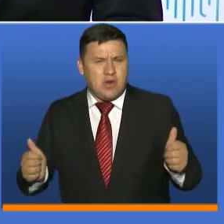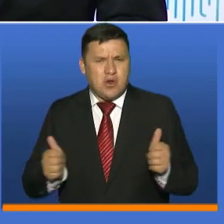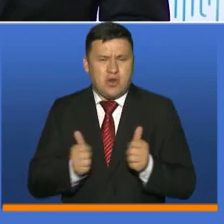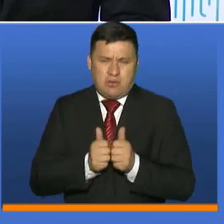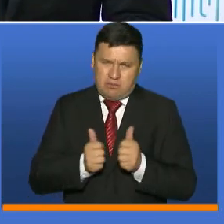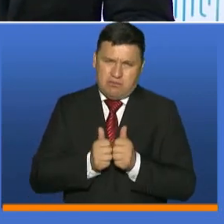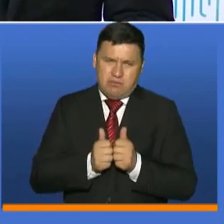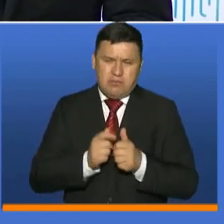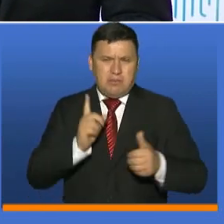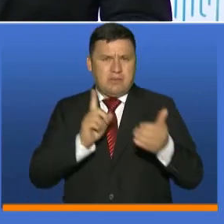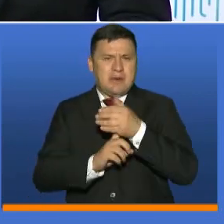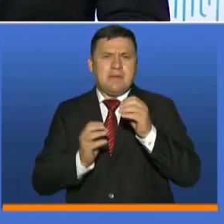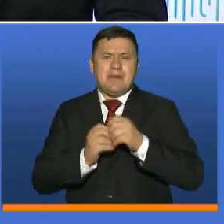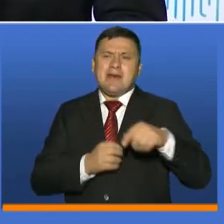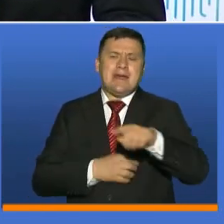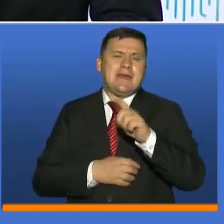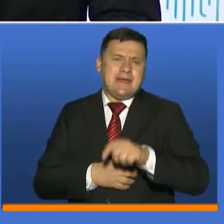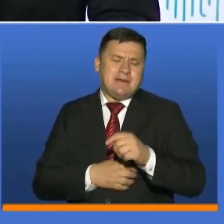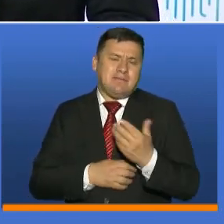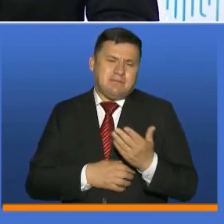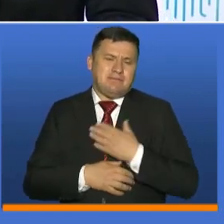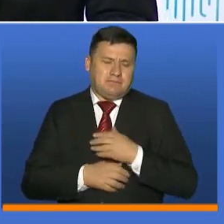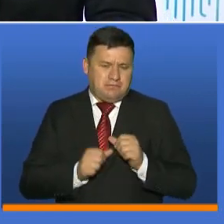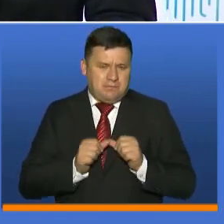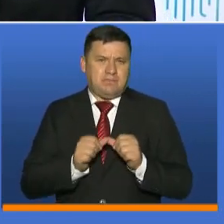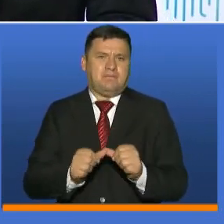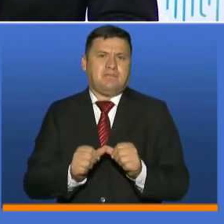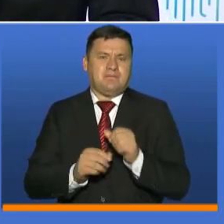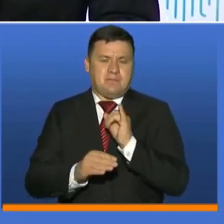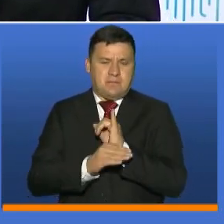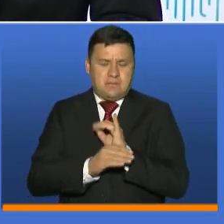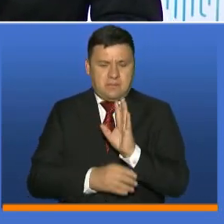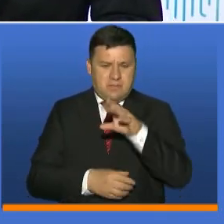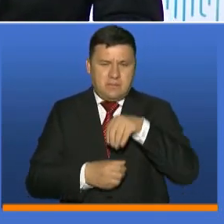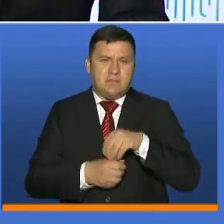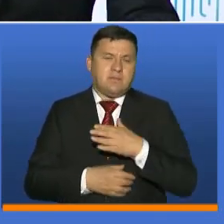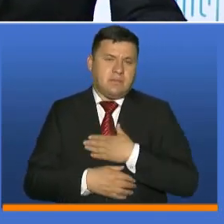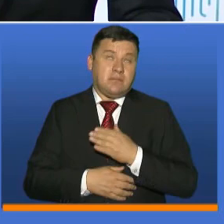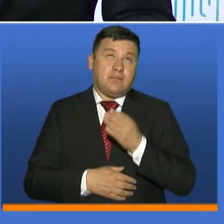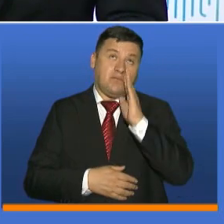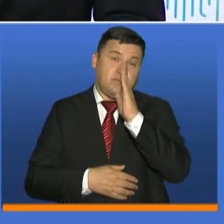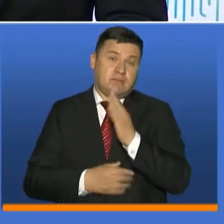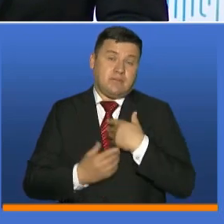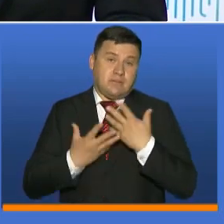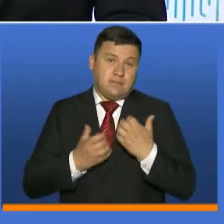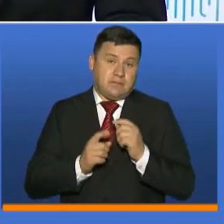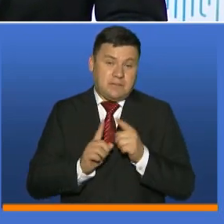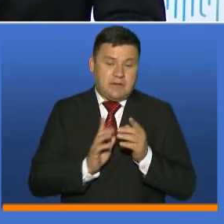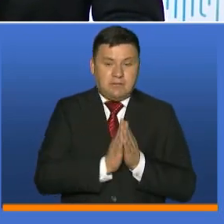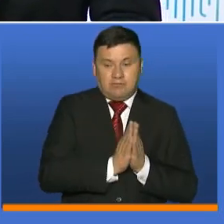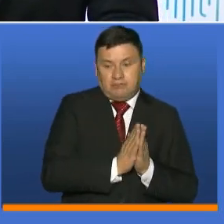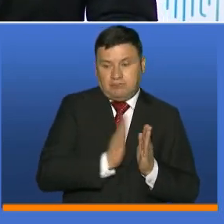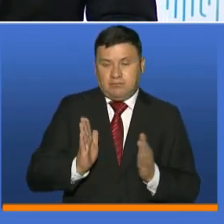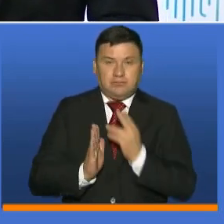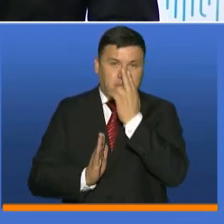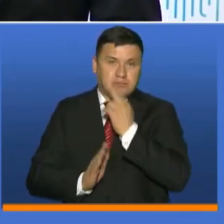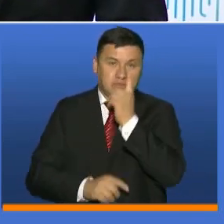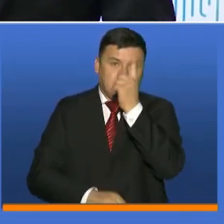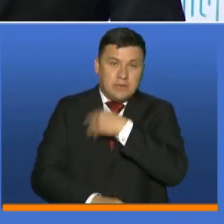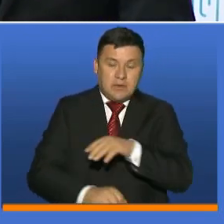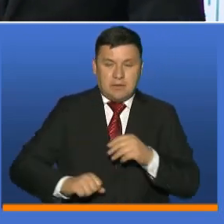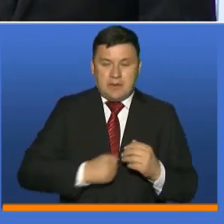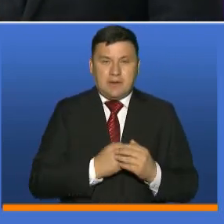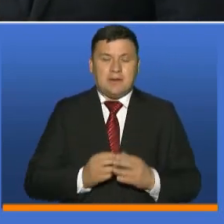acompañamiento, de llegar donde más lo necesitamos. Así que se mantendrá la institucionalidad y Dios quiera que esta primera fase la cumplamos con el primer millón de